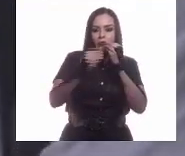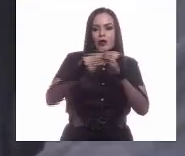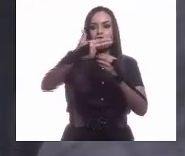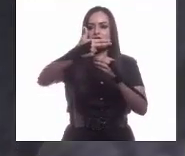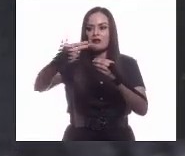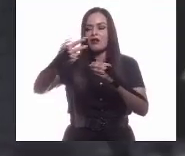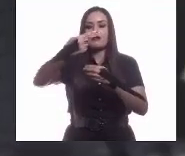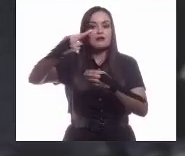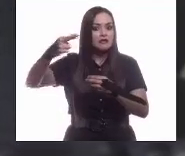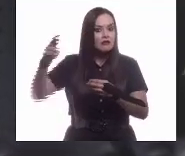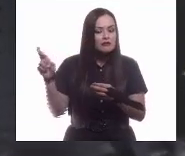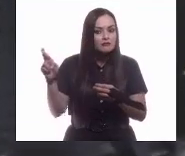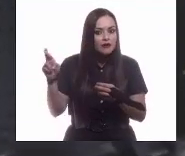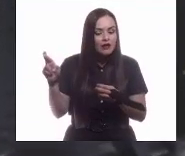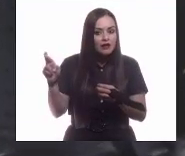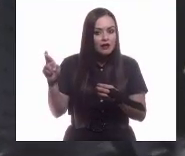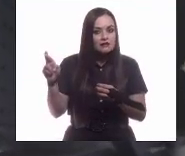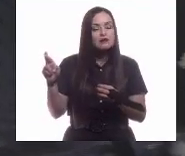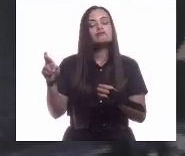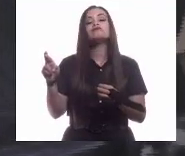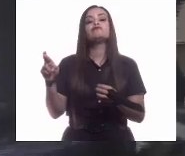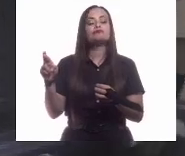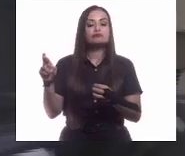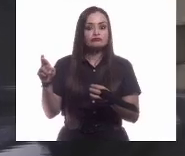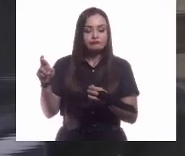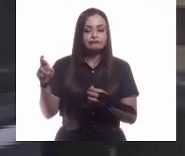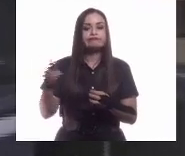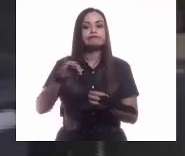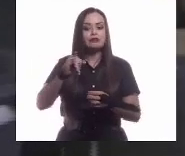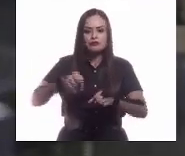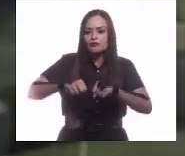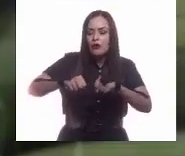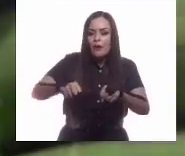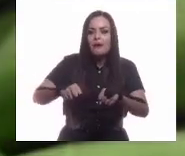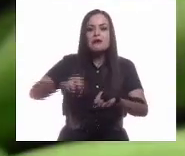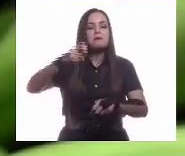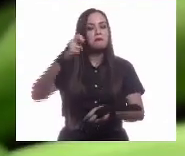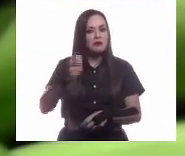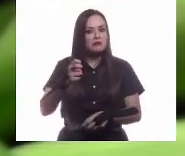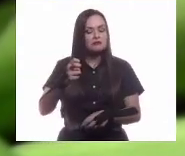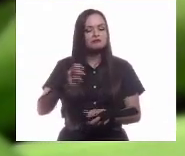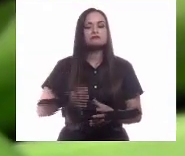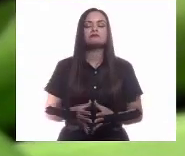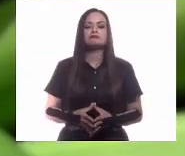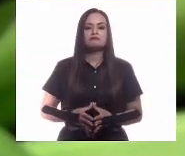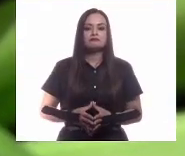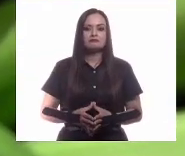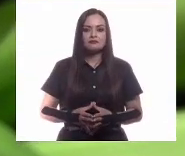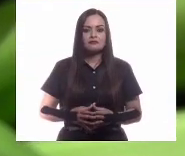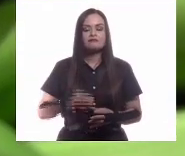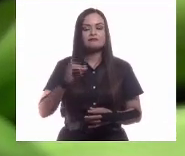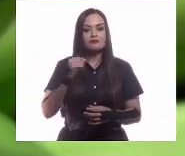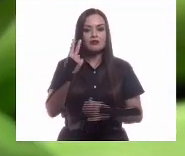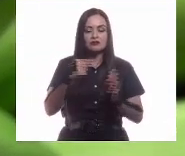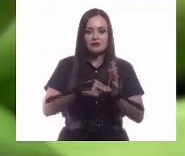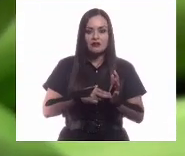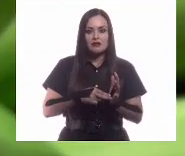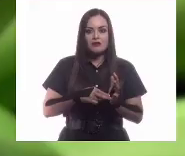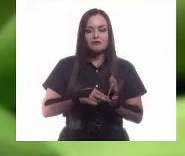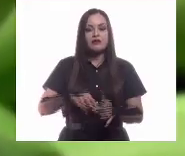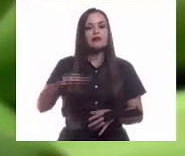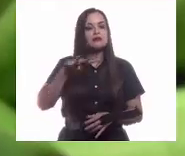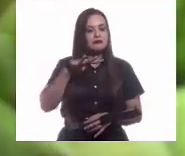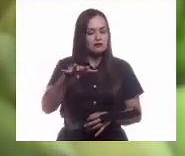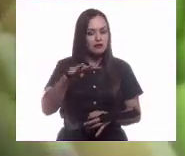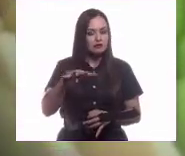las principales tiendas de autoservicio que están en Baja California Sur. Por otra parte, este año pusimos también en marcha el